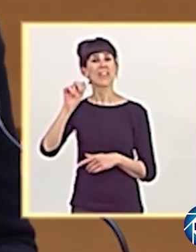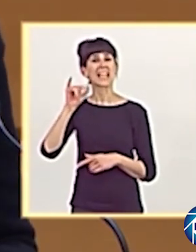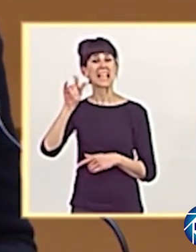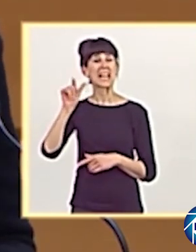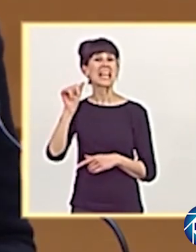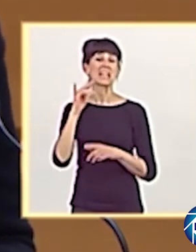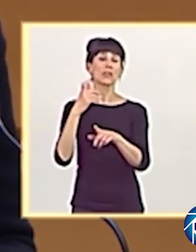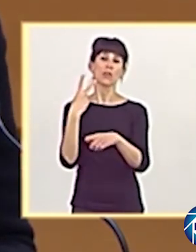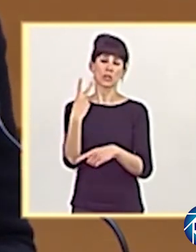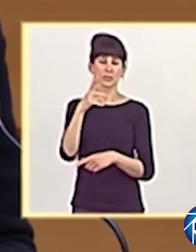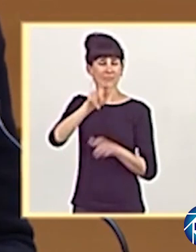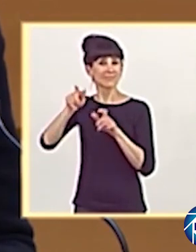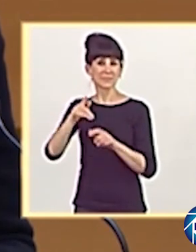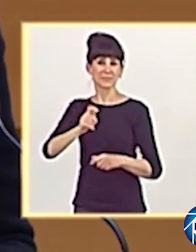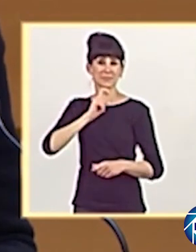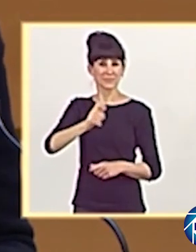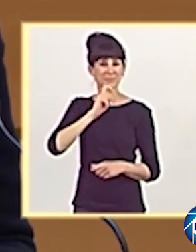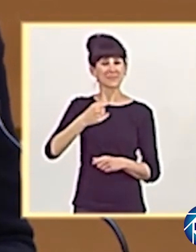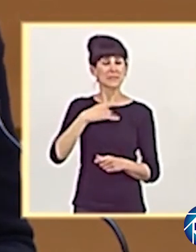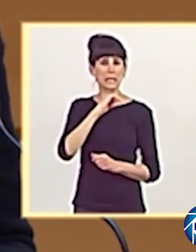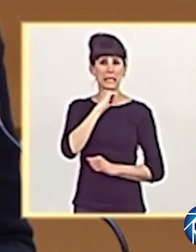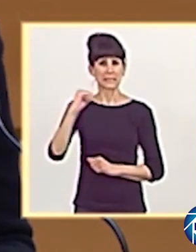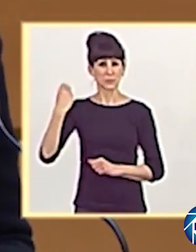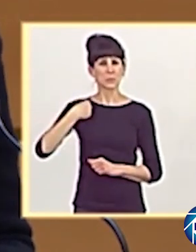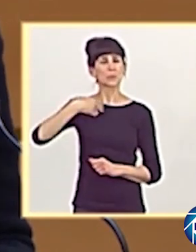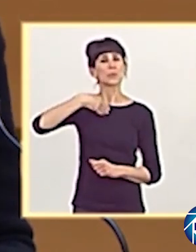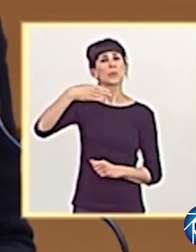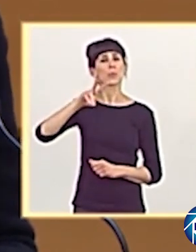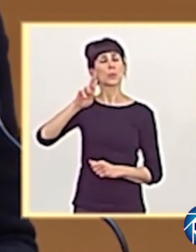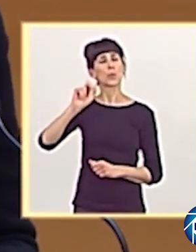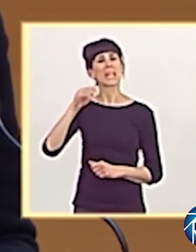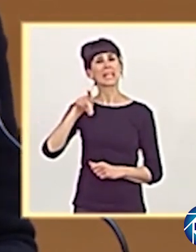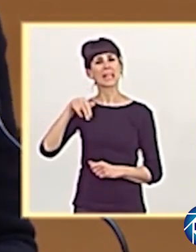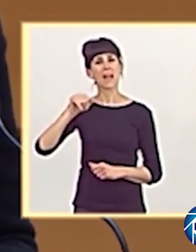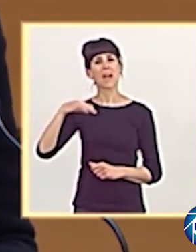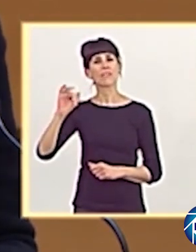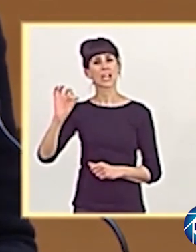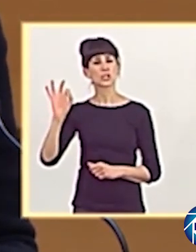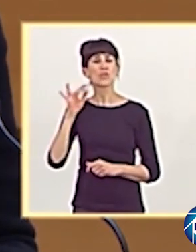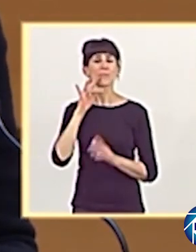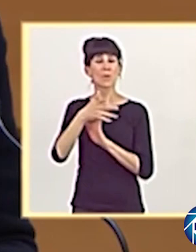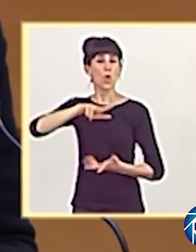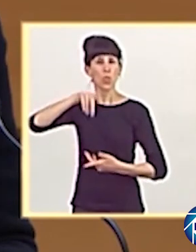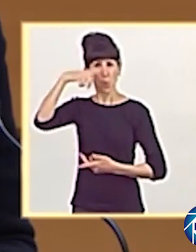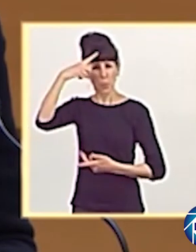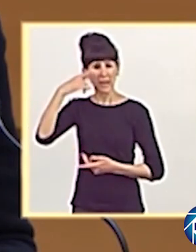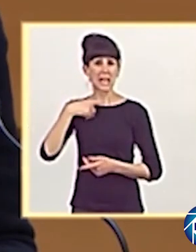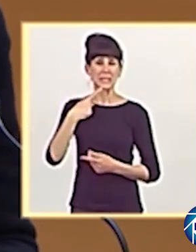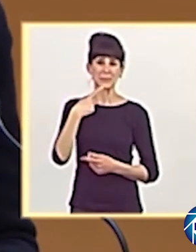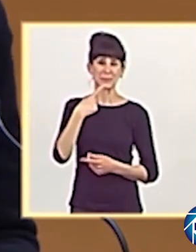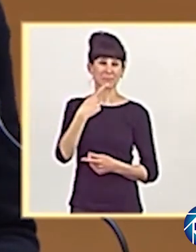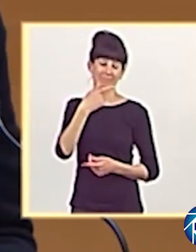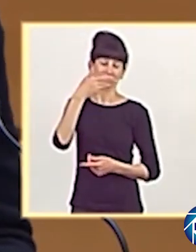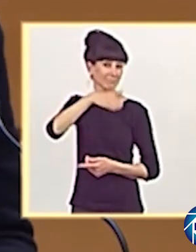bajar el IVA de las peluquerías y servicios de estética del 21 al 10%. Como el resultado de la votación no fue del agrado del